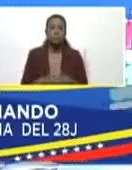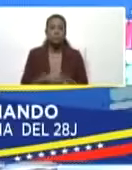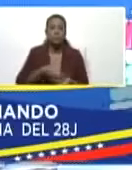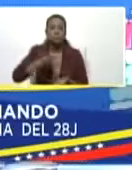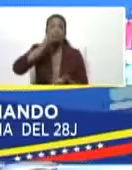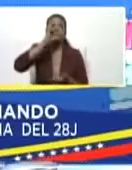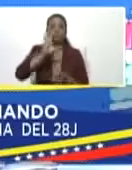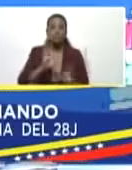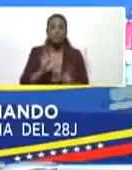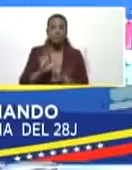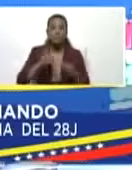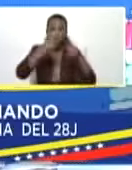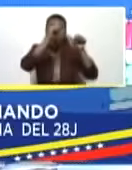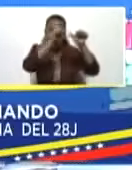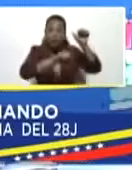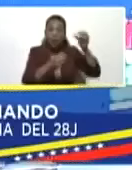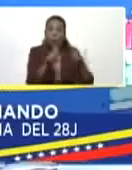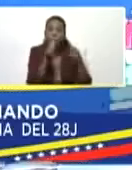¿Quieren la receta?